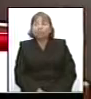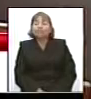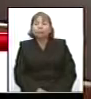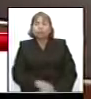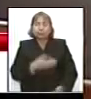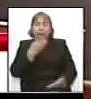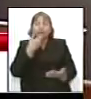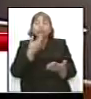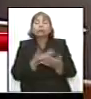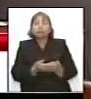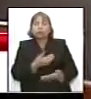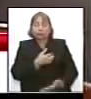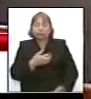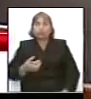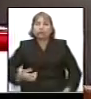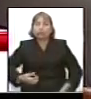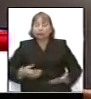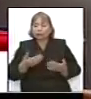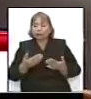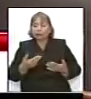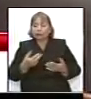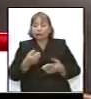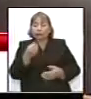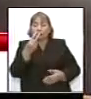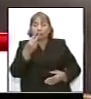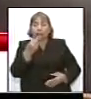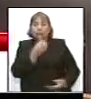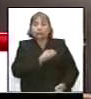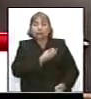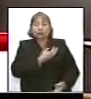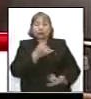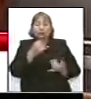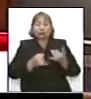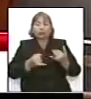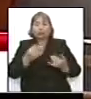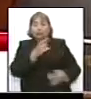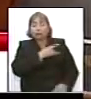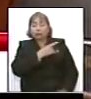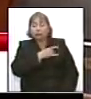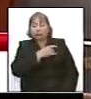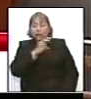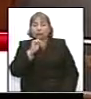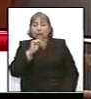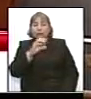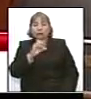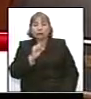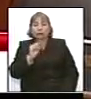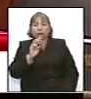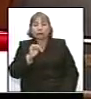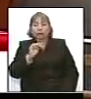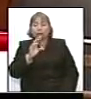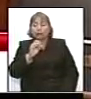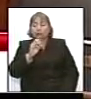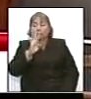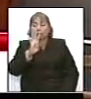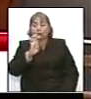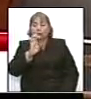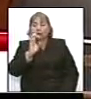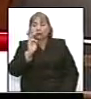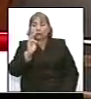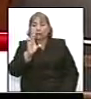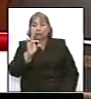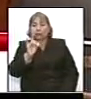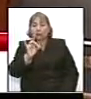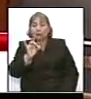Gracias, presidente. Presidente, el 12 de mayo último, la Universidad Nacional Mayor de San Marcos ha cumplido